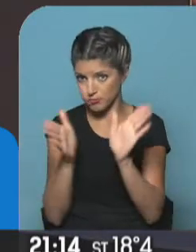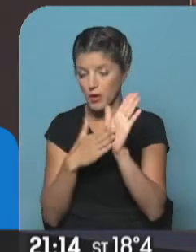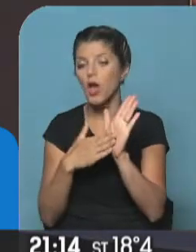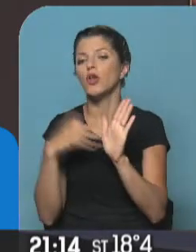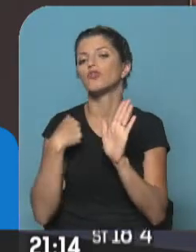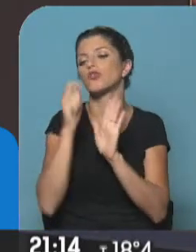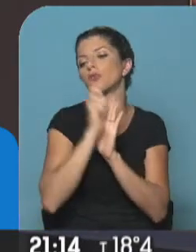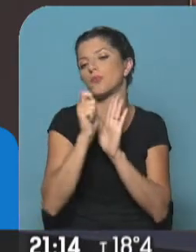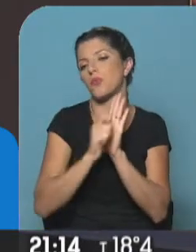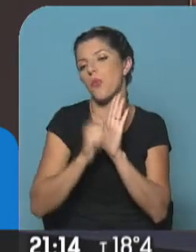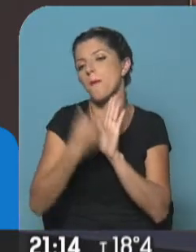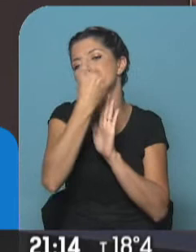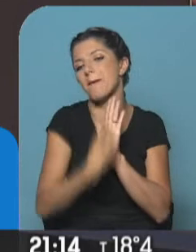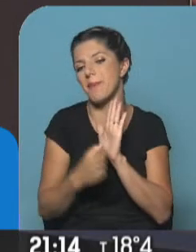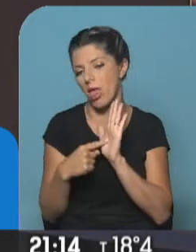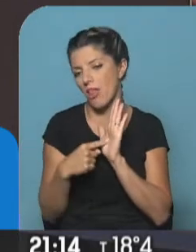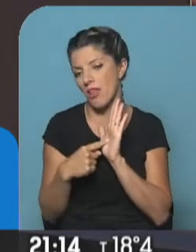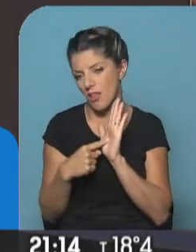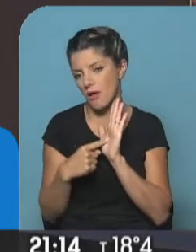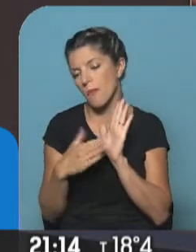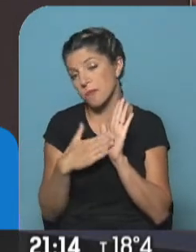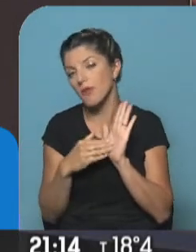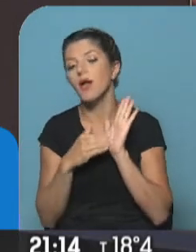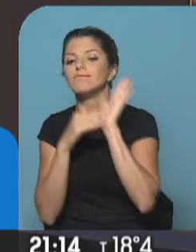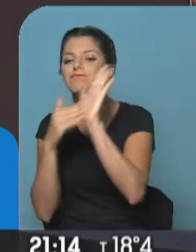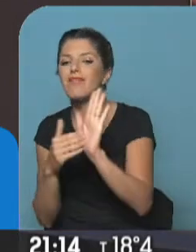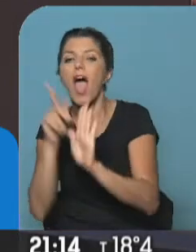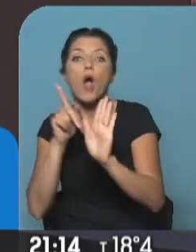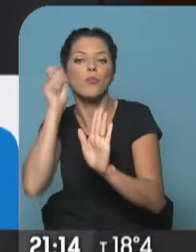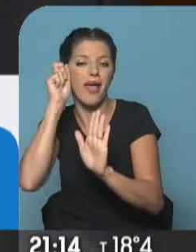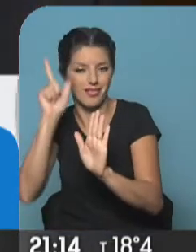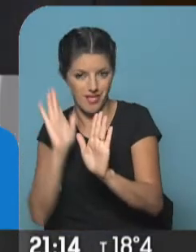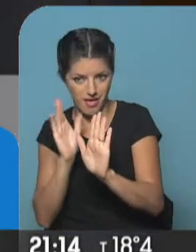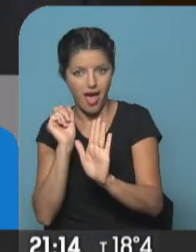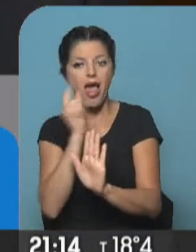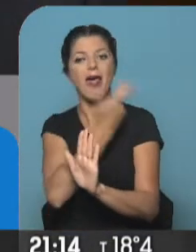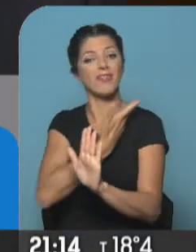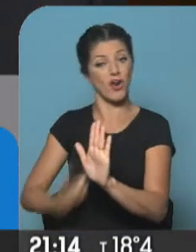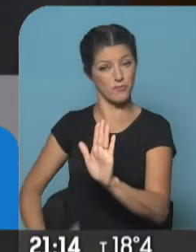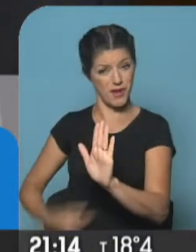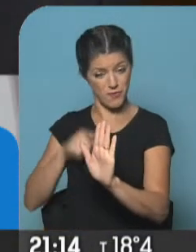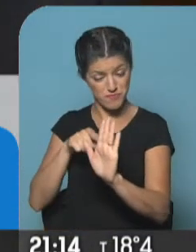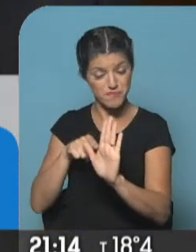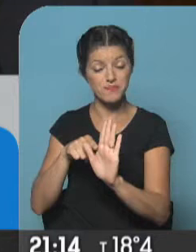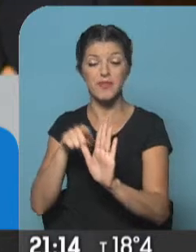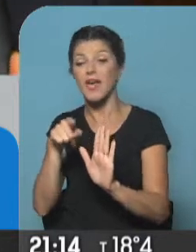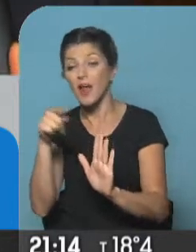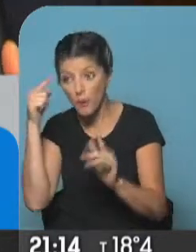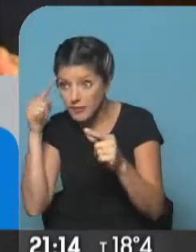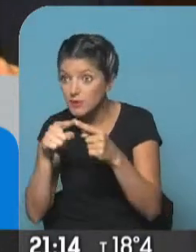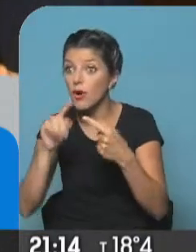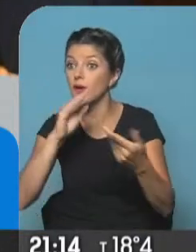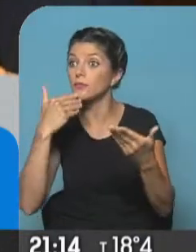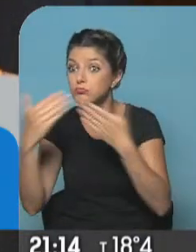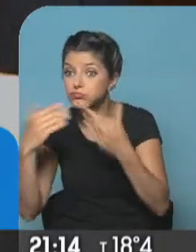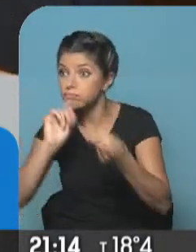de trabajo, un papel de trabajo, donde el gobierno puso algunas ideas, y seguramente la idea es debatirlas y pensar cuáles son